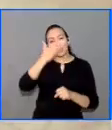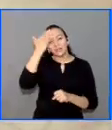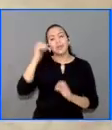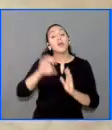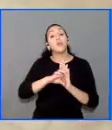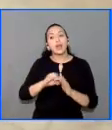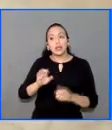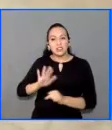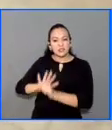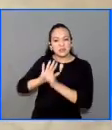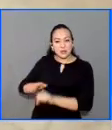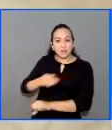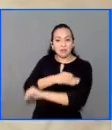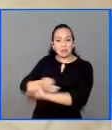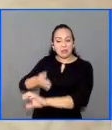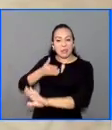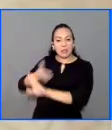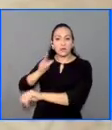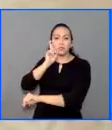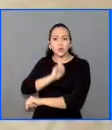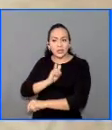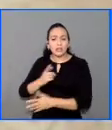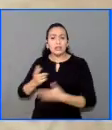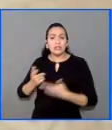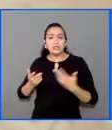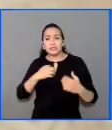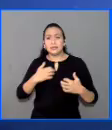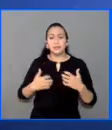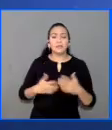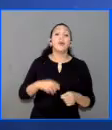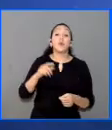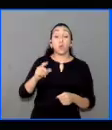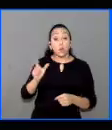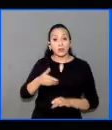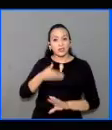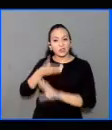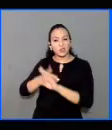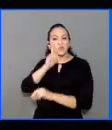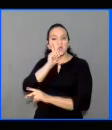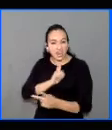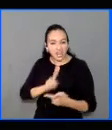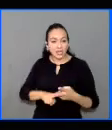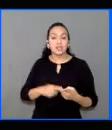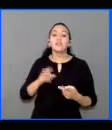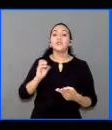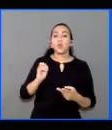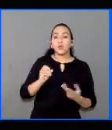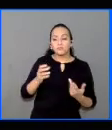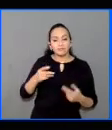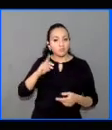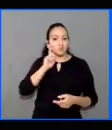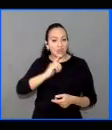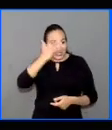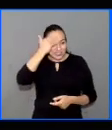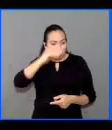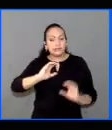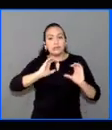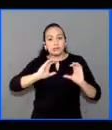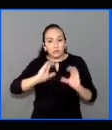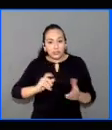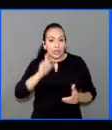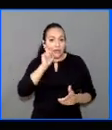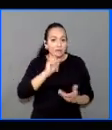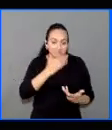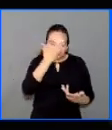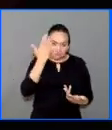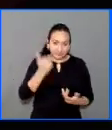familiar para tener hijos, la violencia de género y la falta de educación sexual integral. En 2019 se registraron cerca